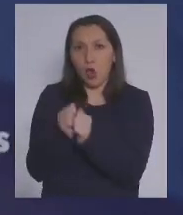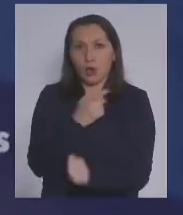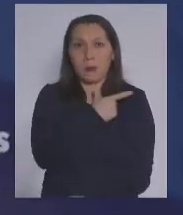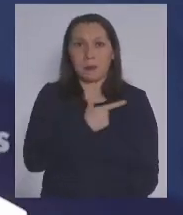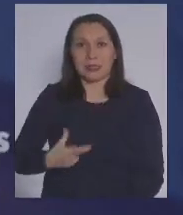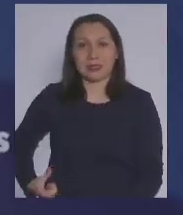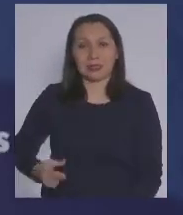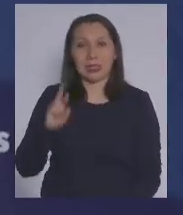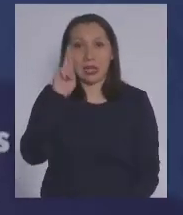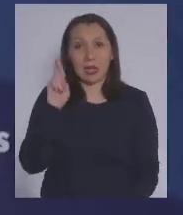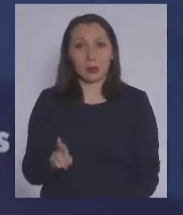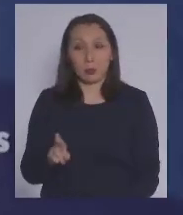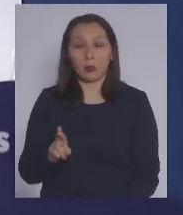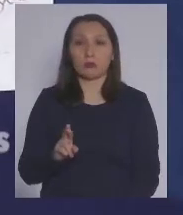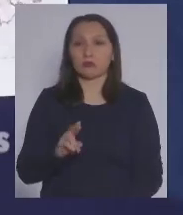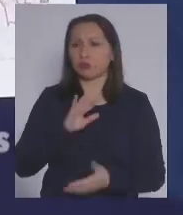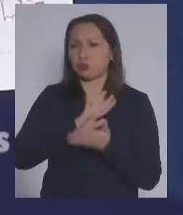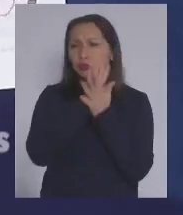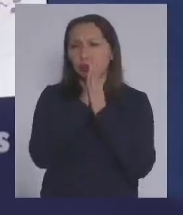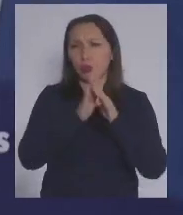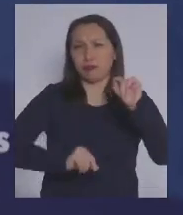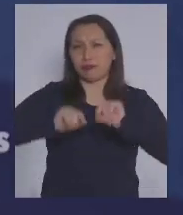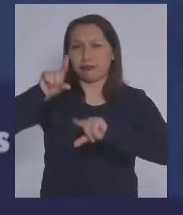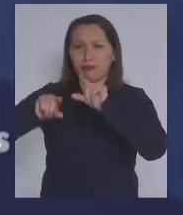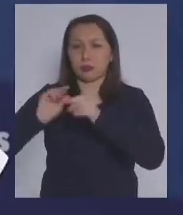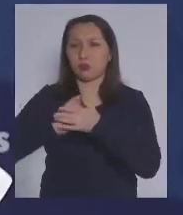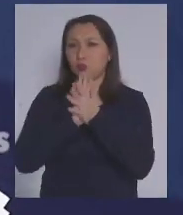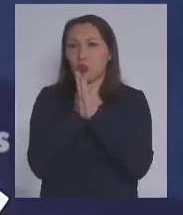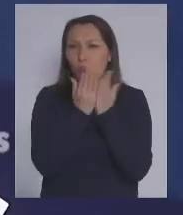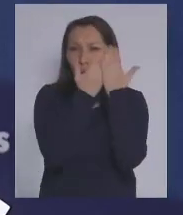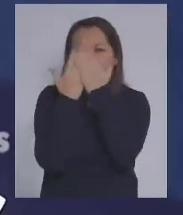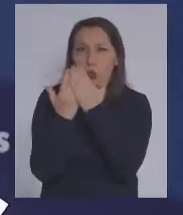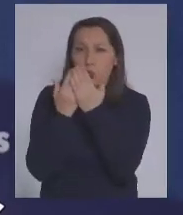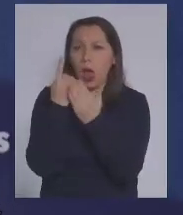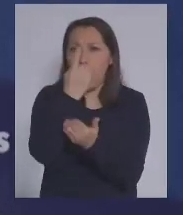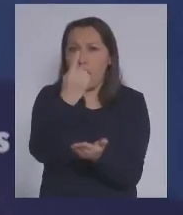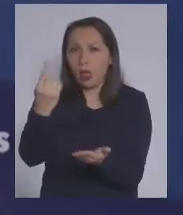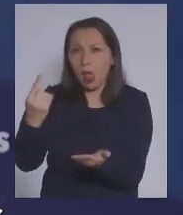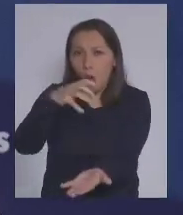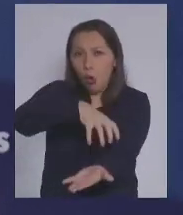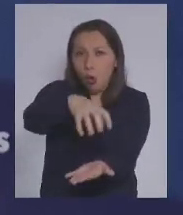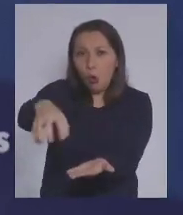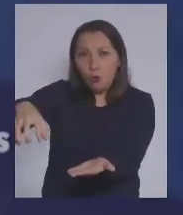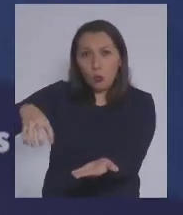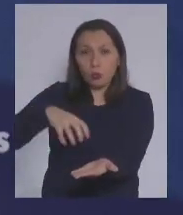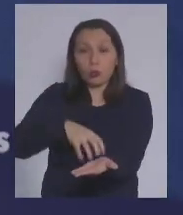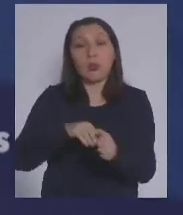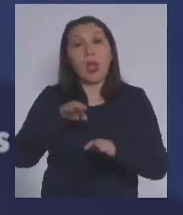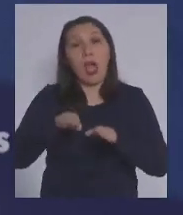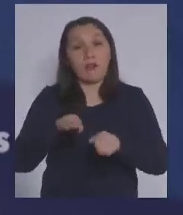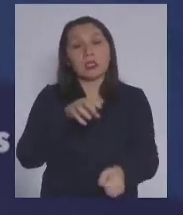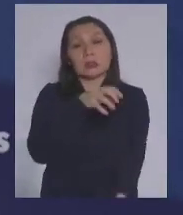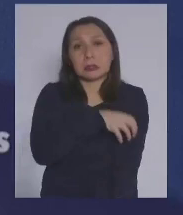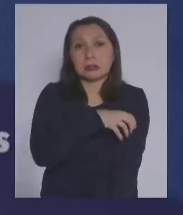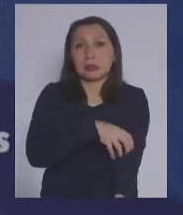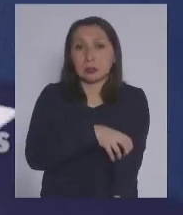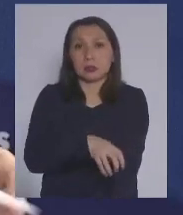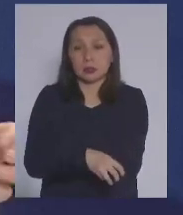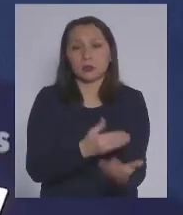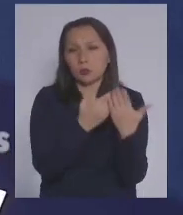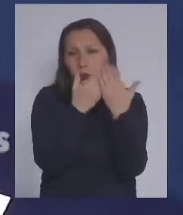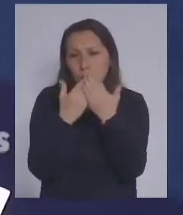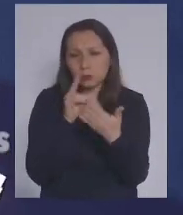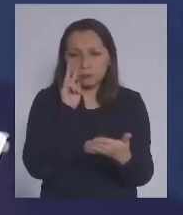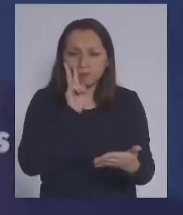de la república donde están todos los gráficos todos los estudios como una por comuna a veces región por región